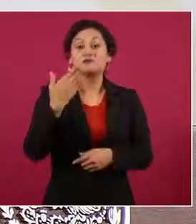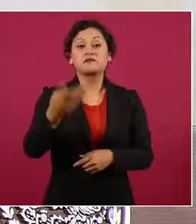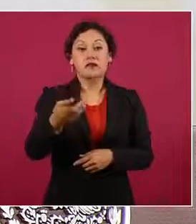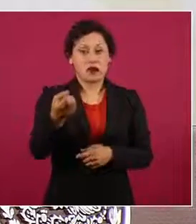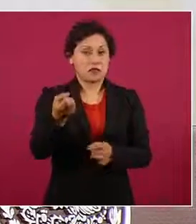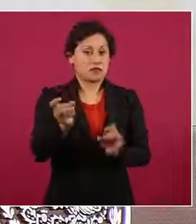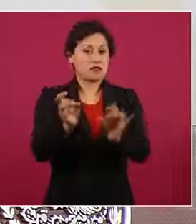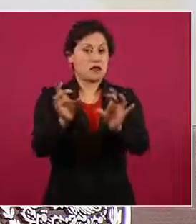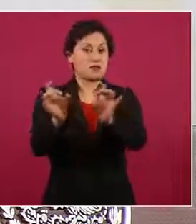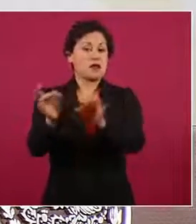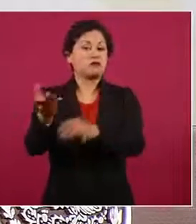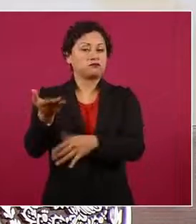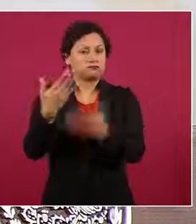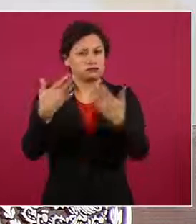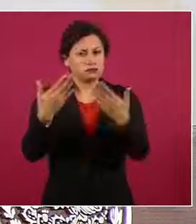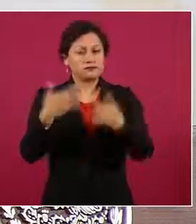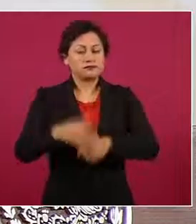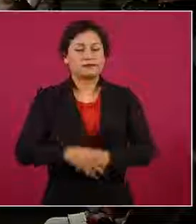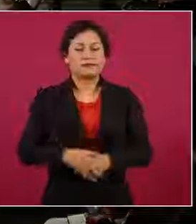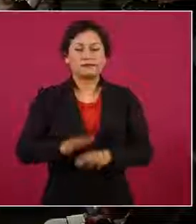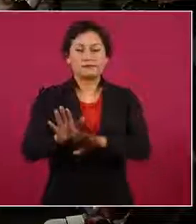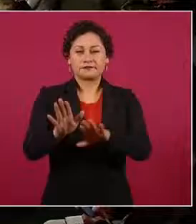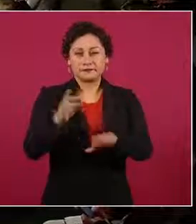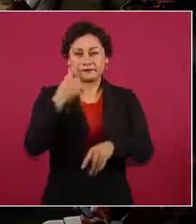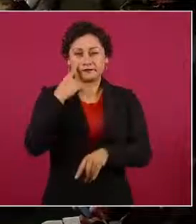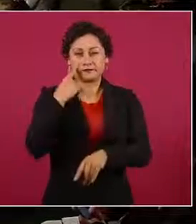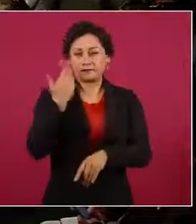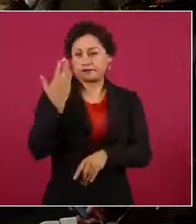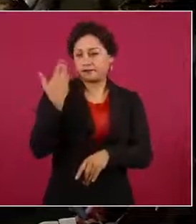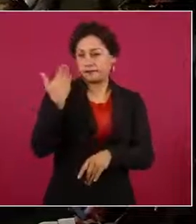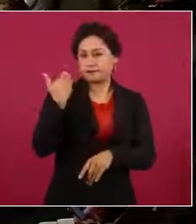días vi un artículo